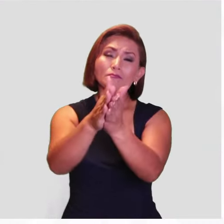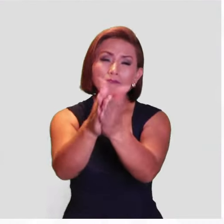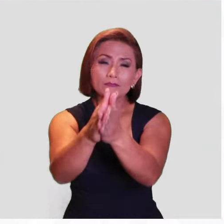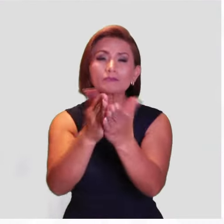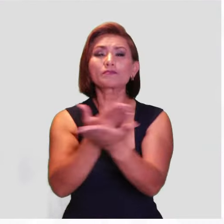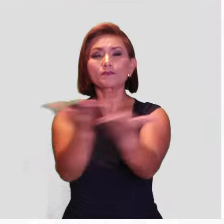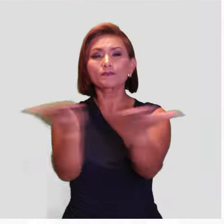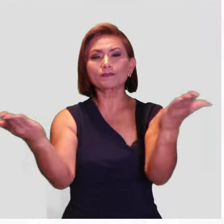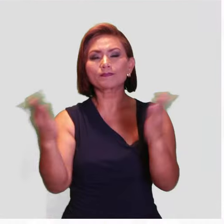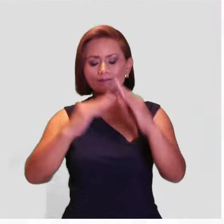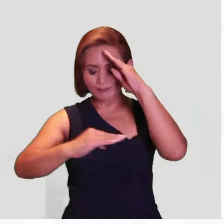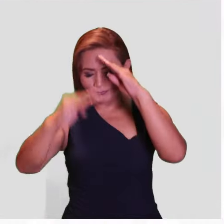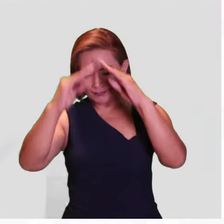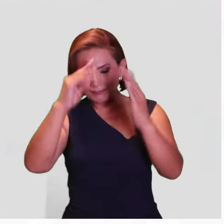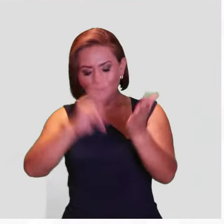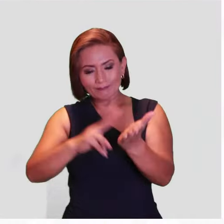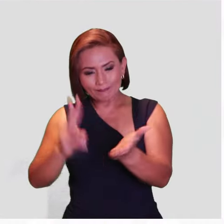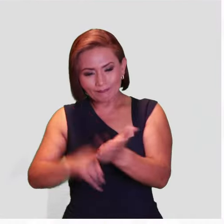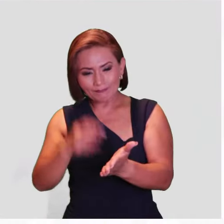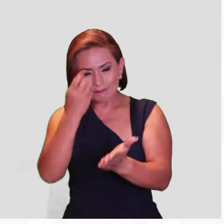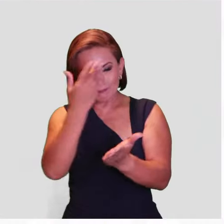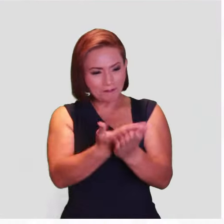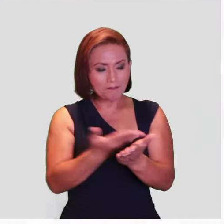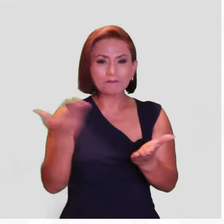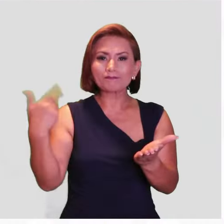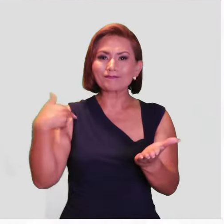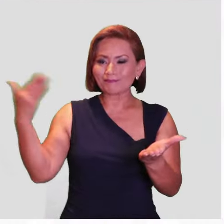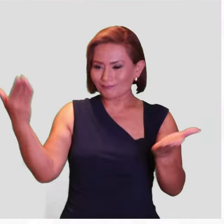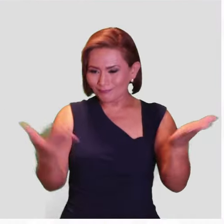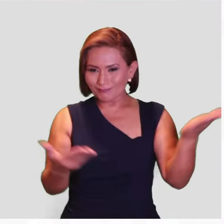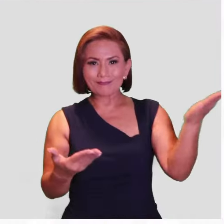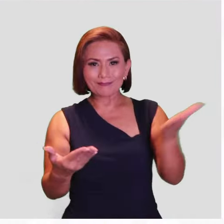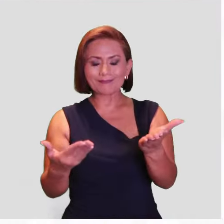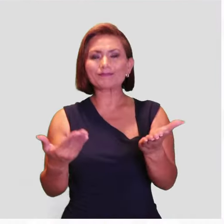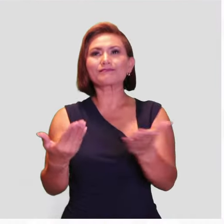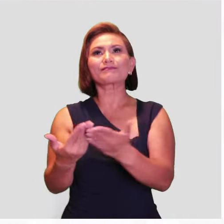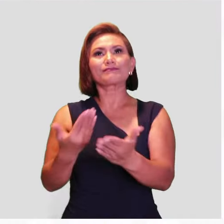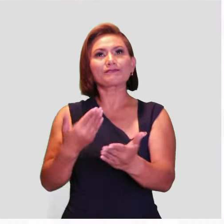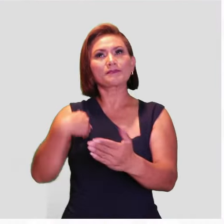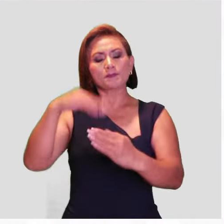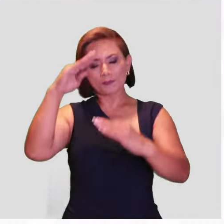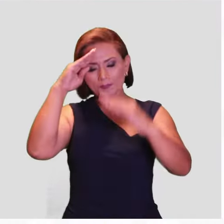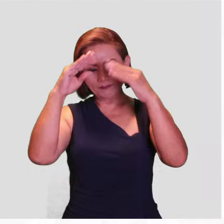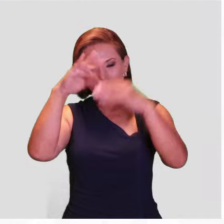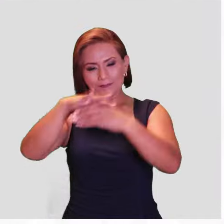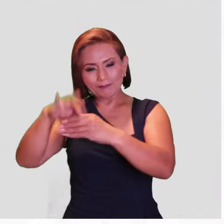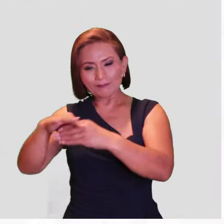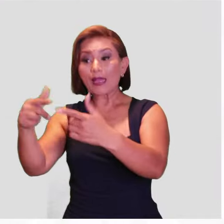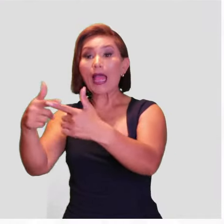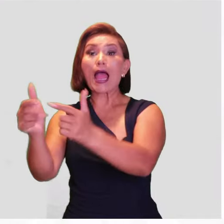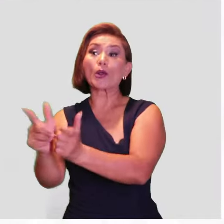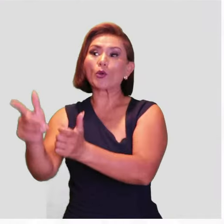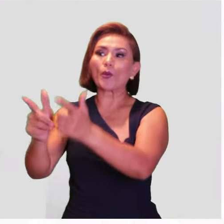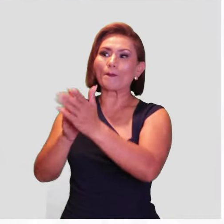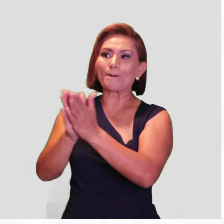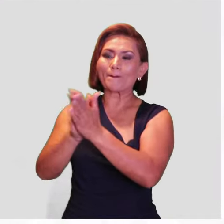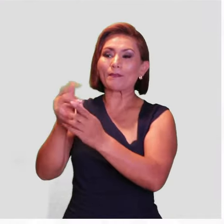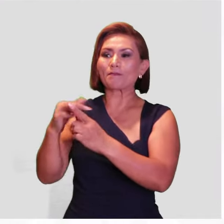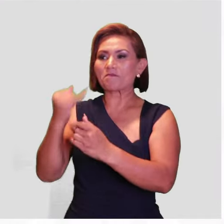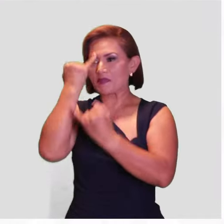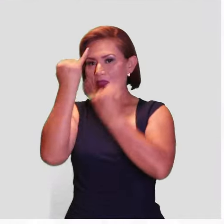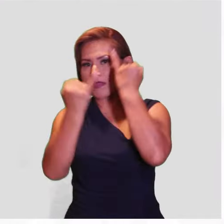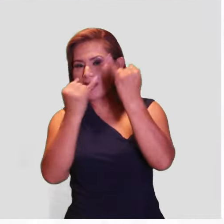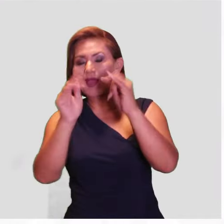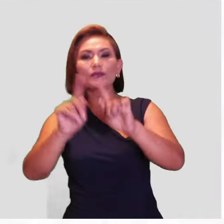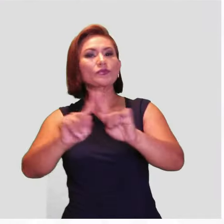que valoremos y analicemos las diversas propuestas. Un llamado al voto razonado. Más allá de partidos políticos, candidaturas o ideologías en este